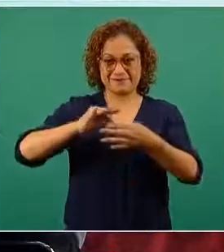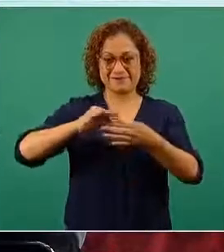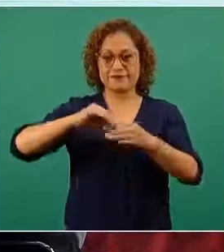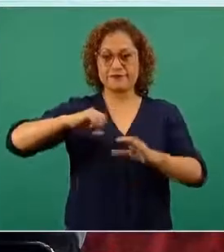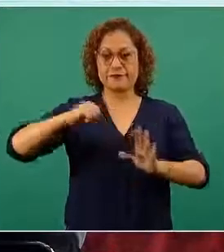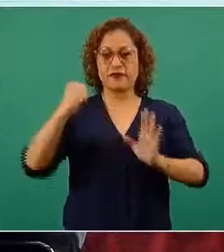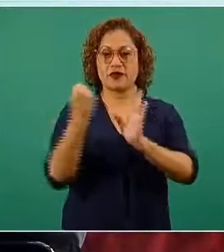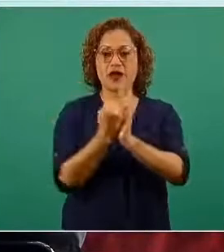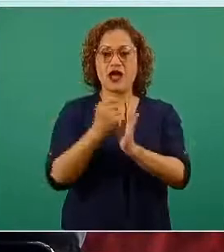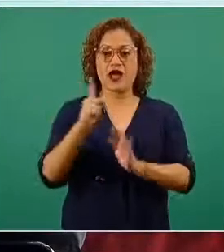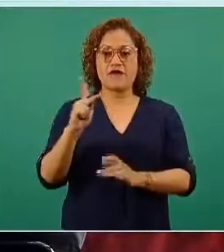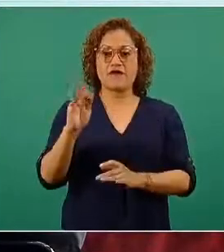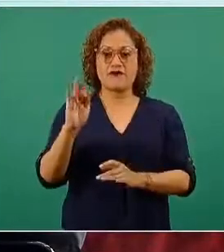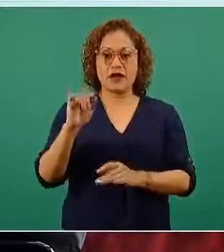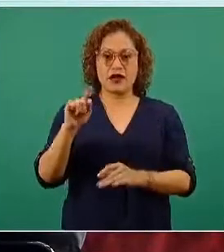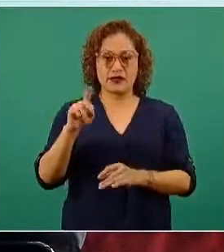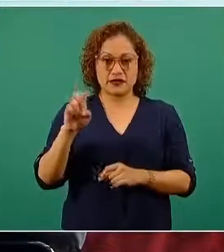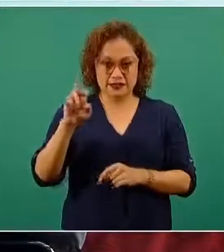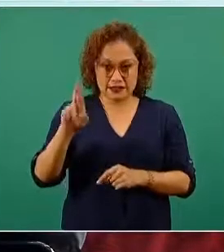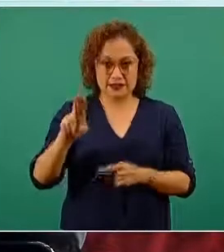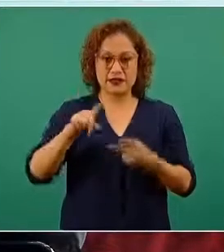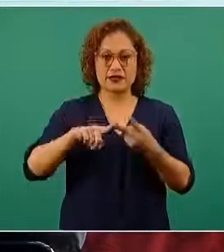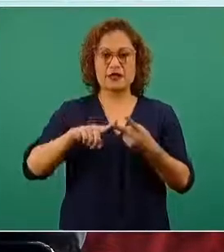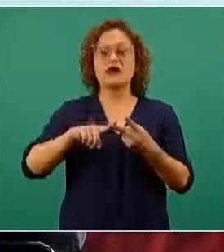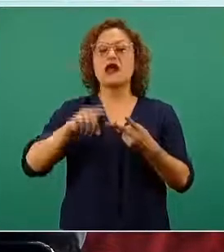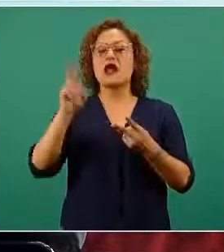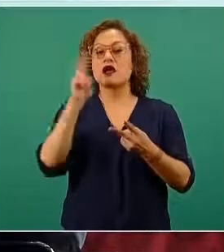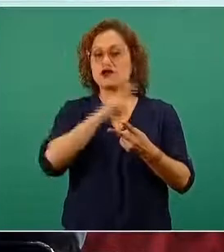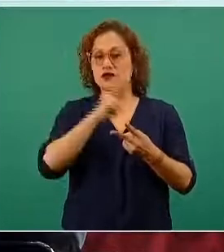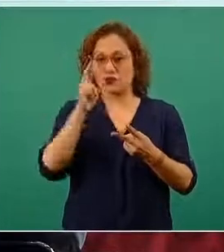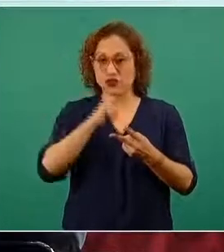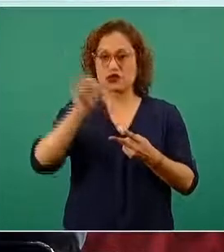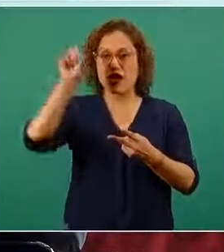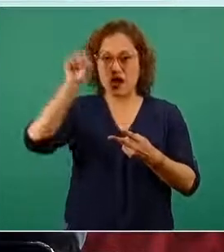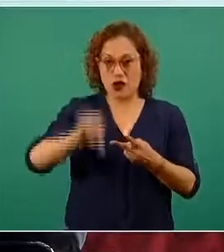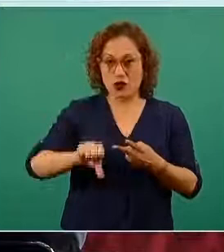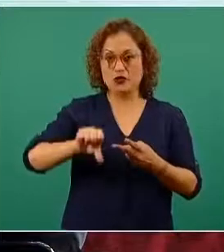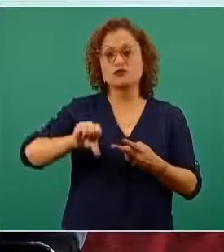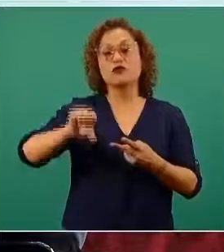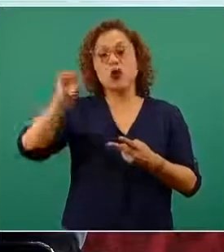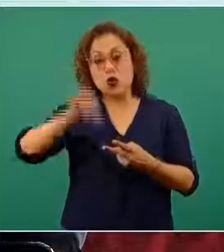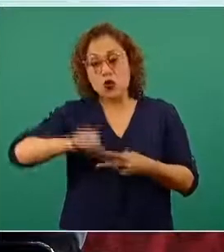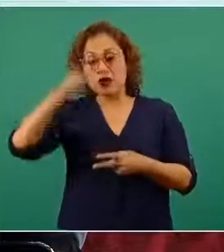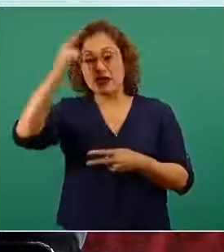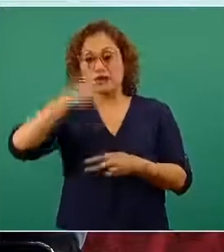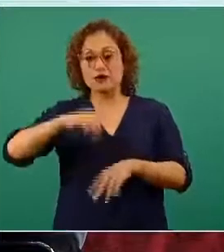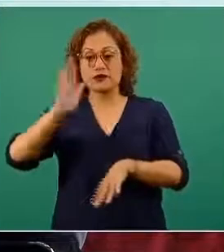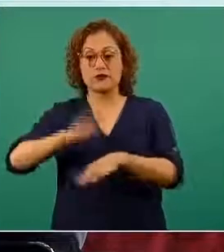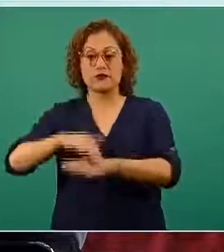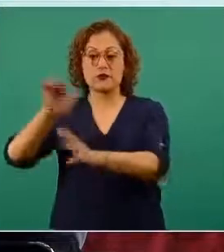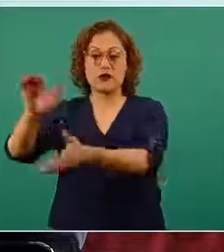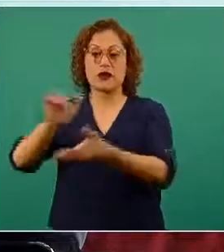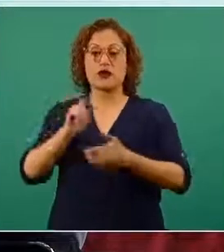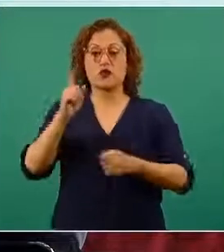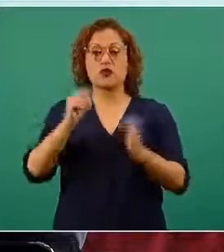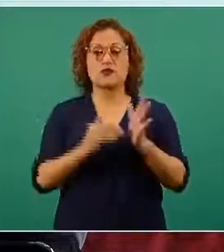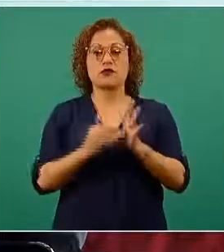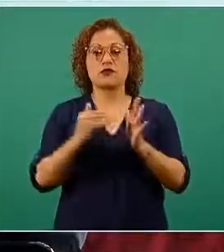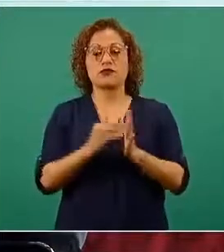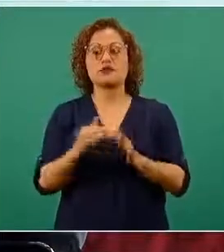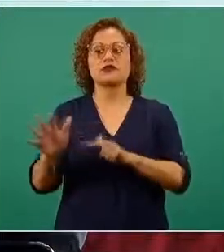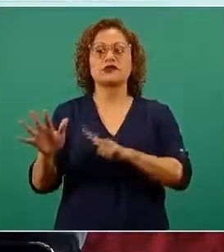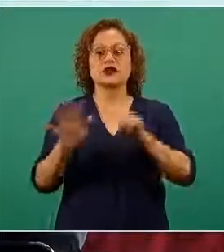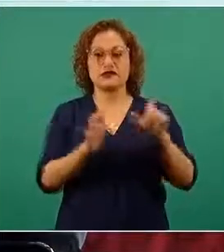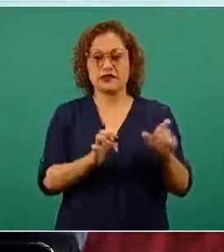en la noche a las 23 horas estaremos recibiendo el cargamento de 1.075.200 de la vacuna